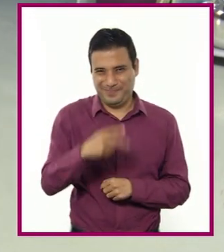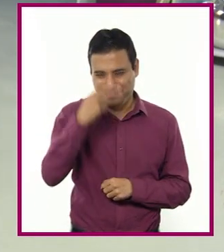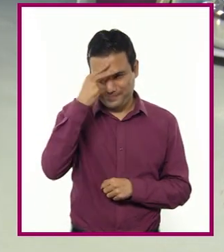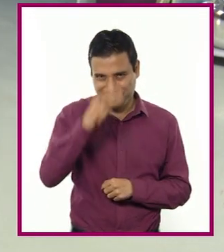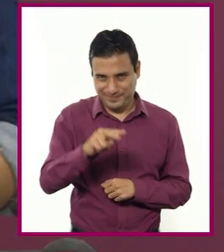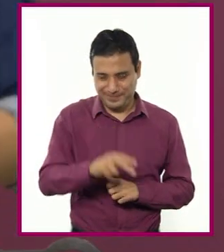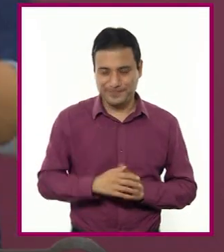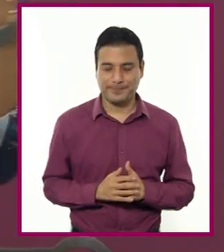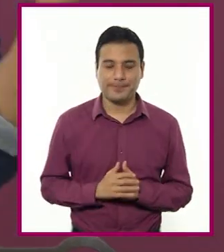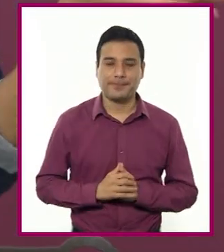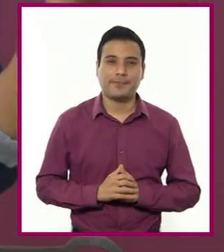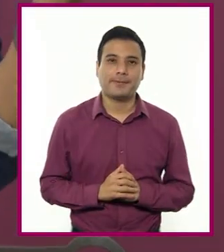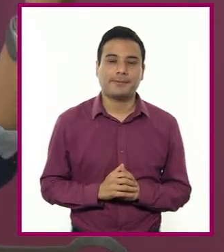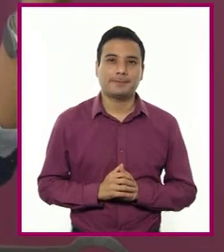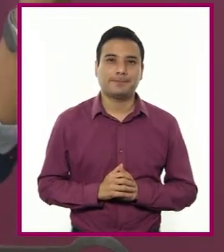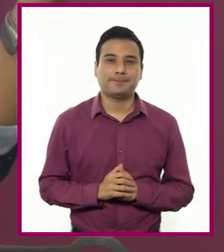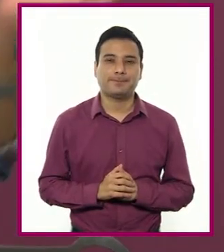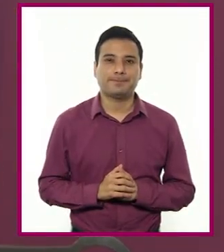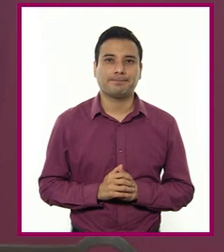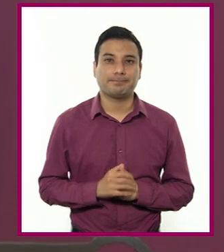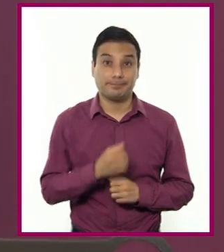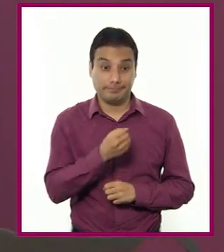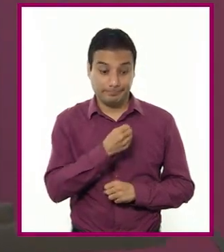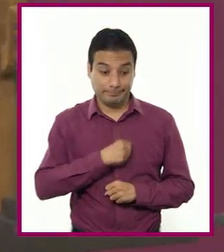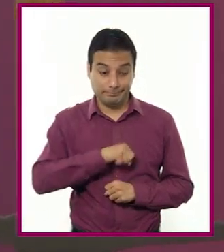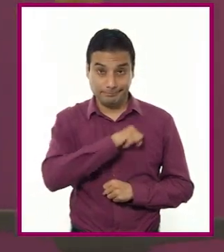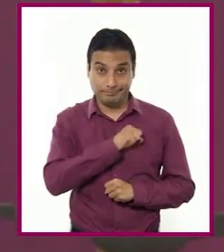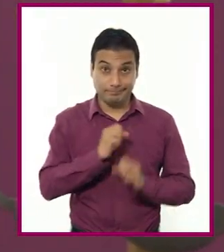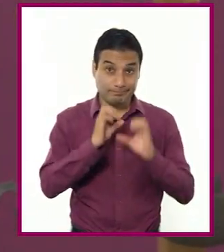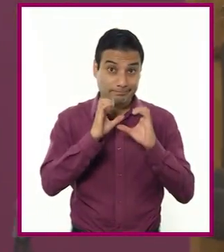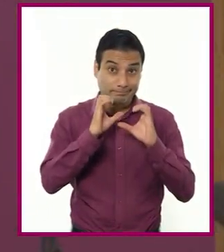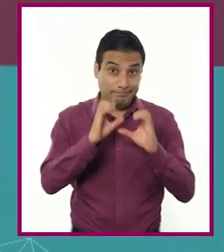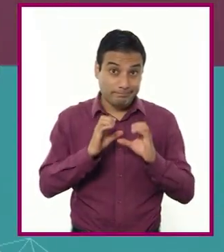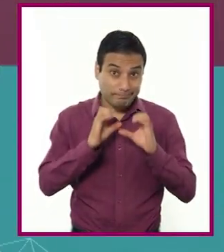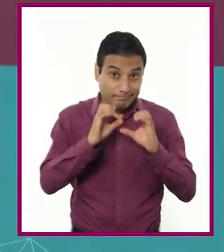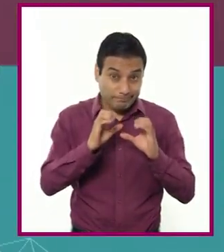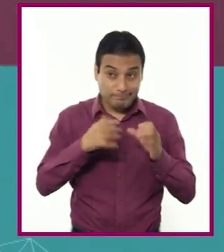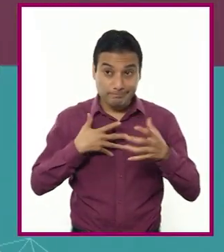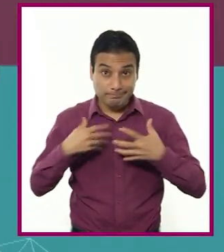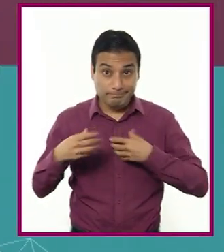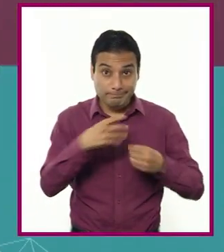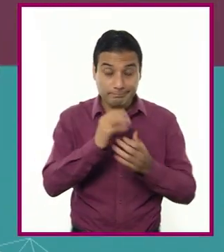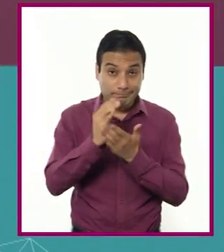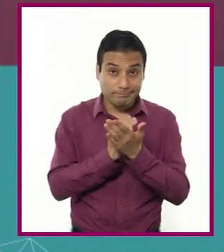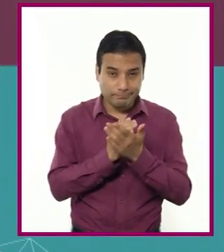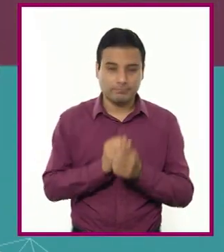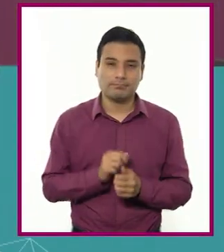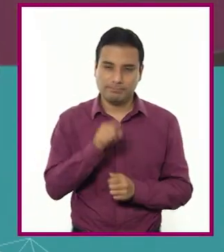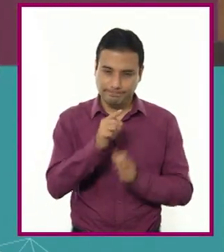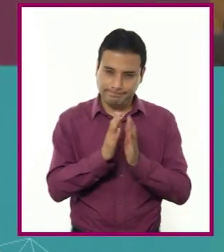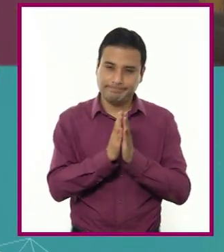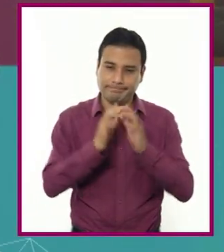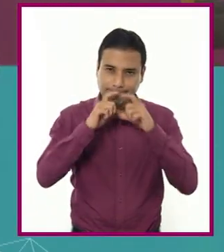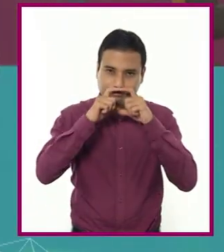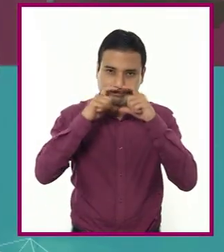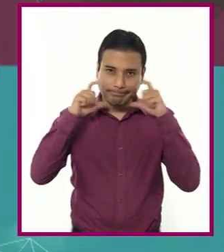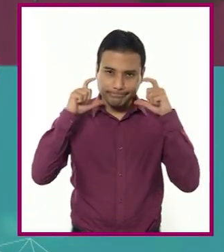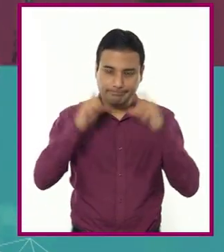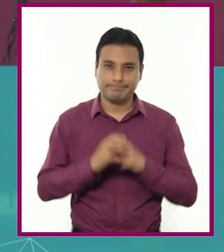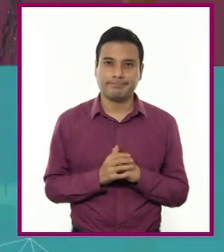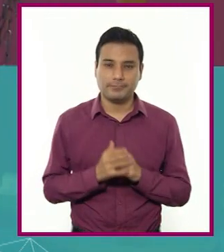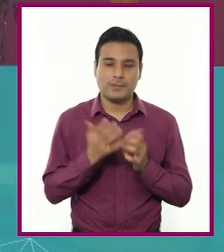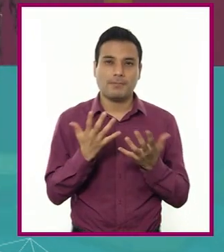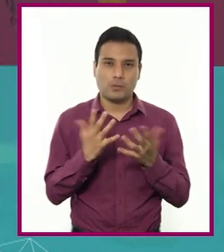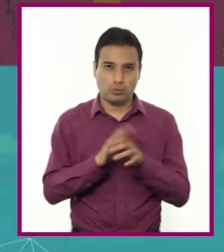Unidos Mexicanos. Para cuidar nuestra salud y evitar contagios, les recordamos seguir con el uso del cubrebocas,